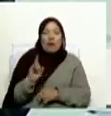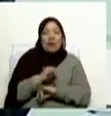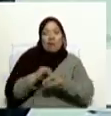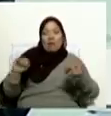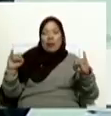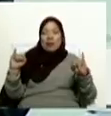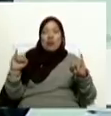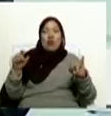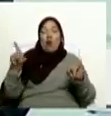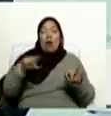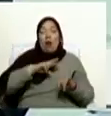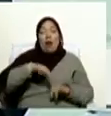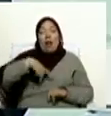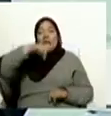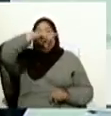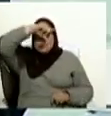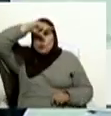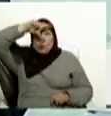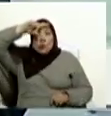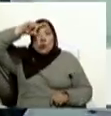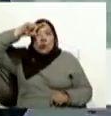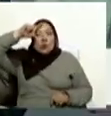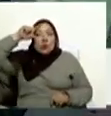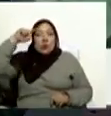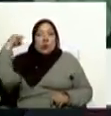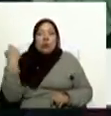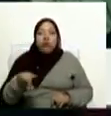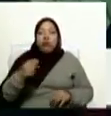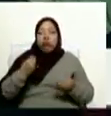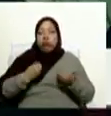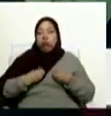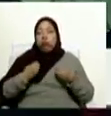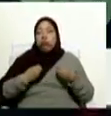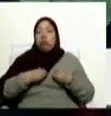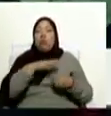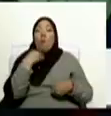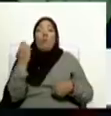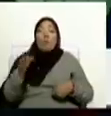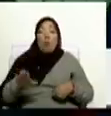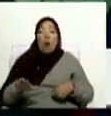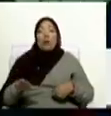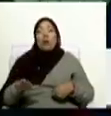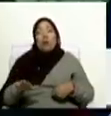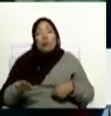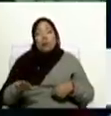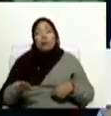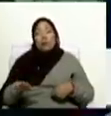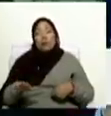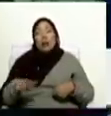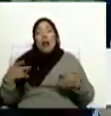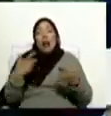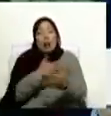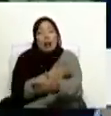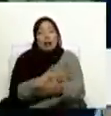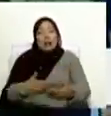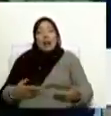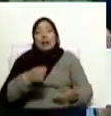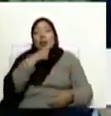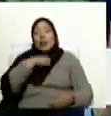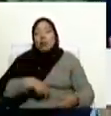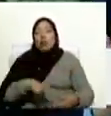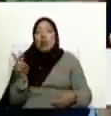la luchamos ofrendamos vidas ofrendamos la sangre de nuestros